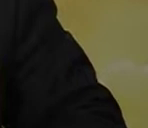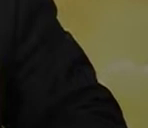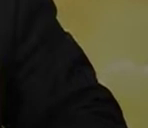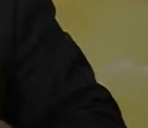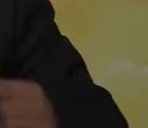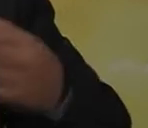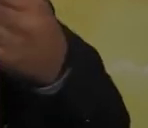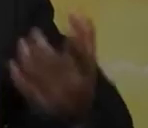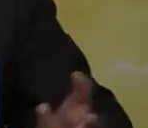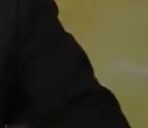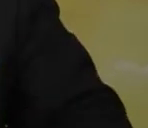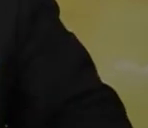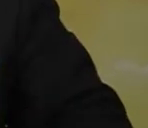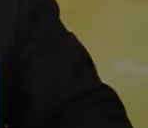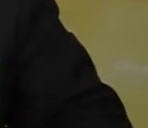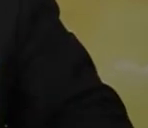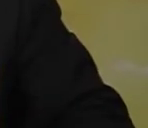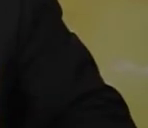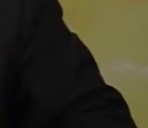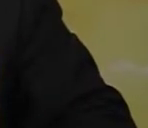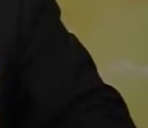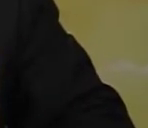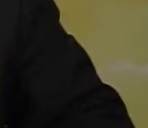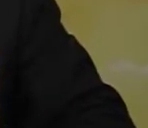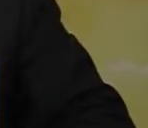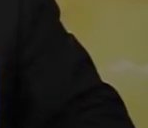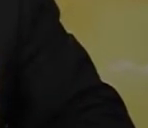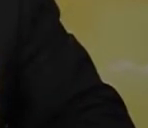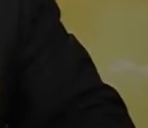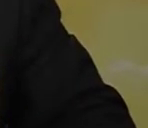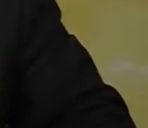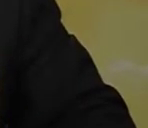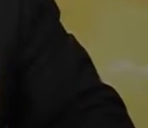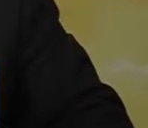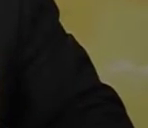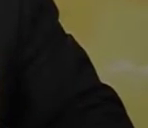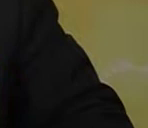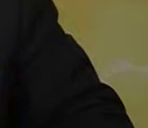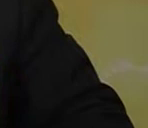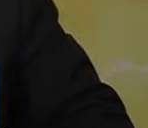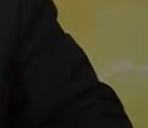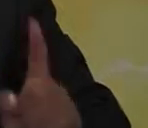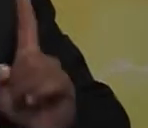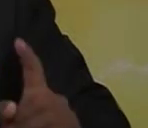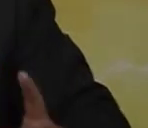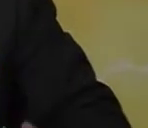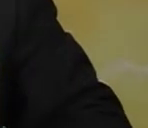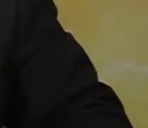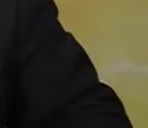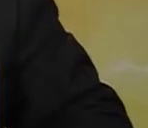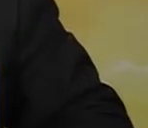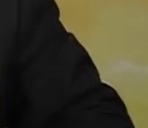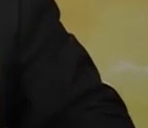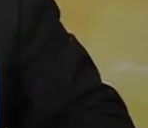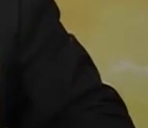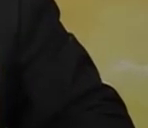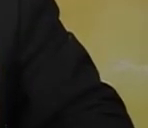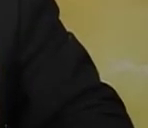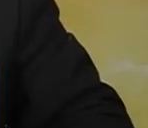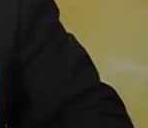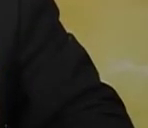de los otros. Airaos, pero no pequéis. No se ponga el sol sobre vuestro enojo, ni deis lugar al